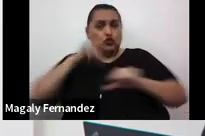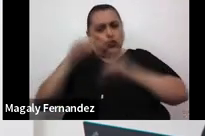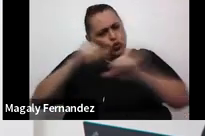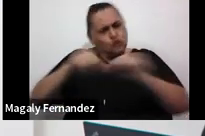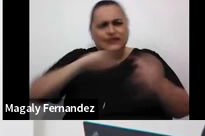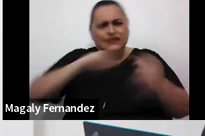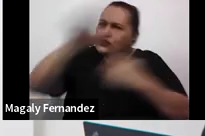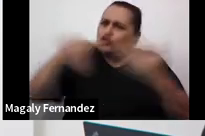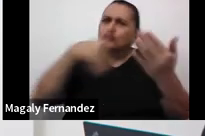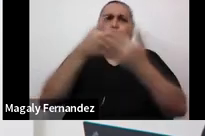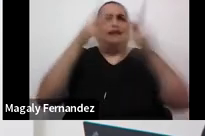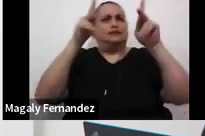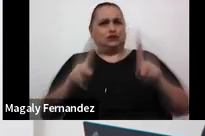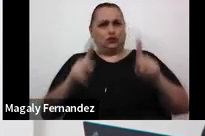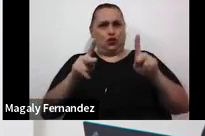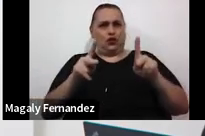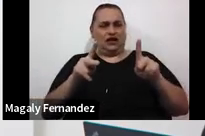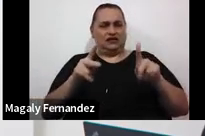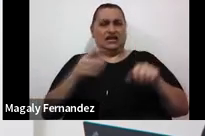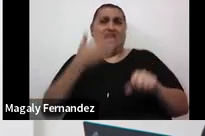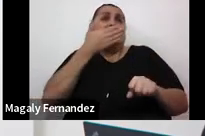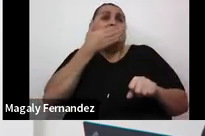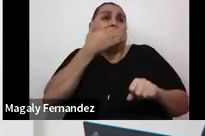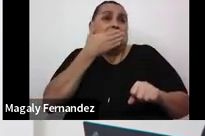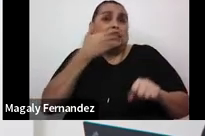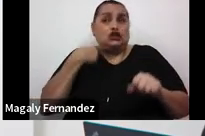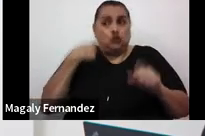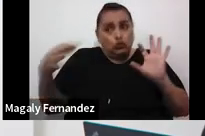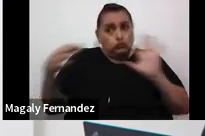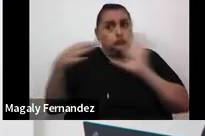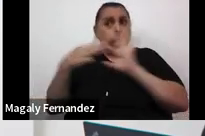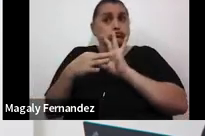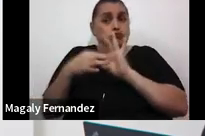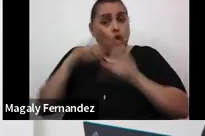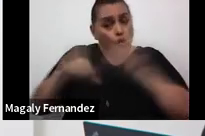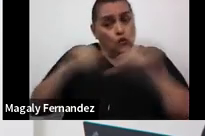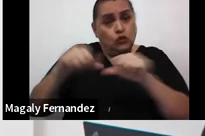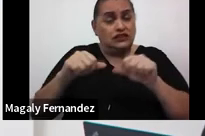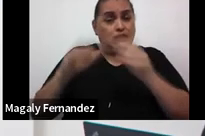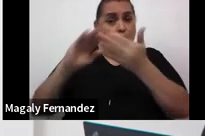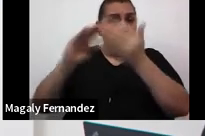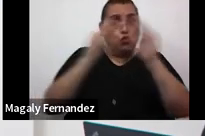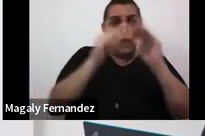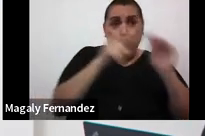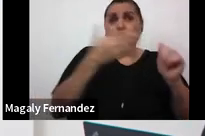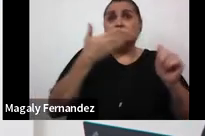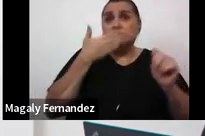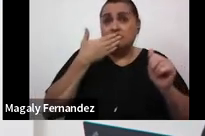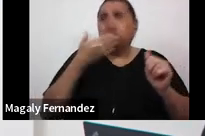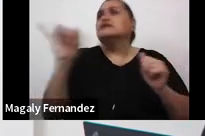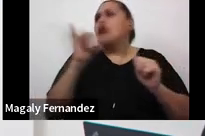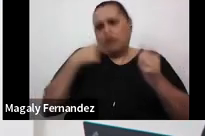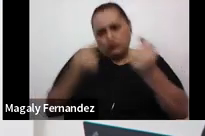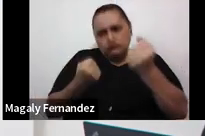no no tenemos que ser indígenas para solidarizarnos con las luchas de los pueblos originarios Igualmente con